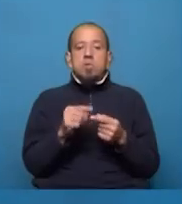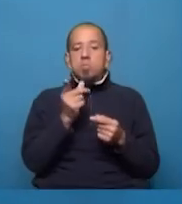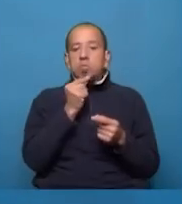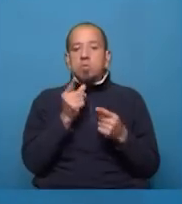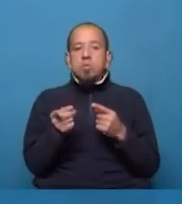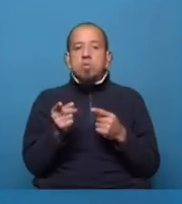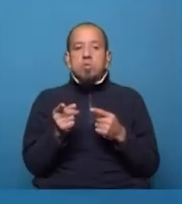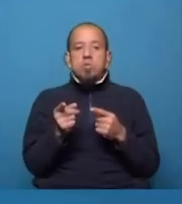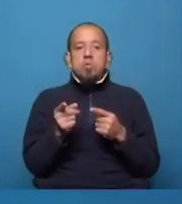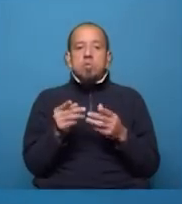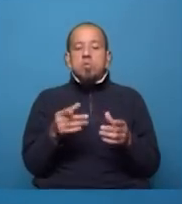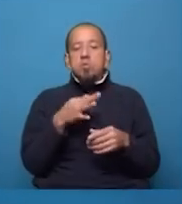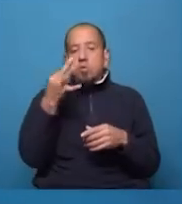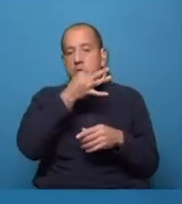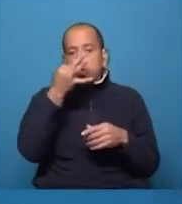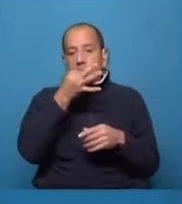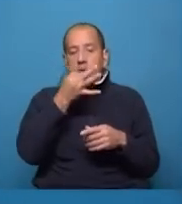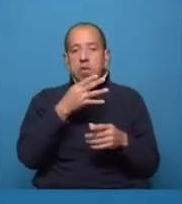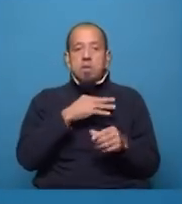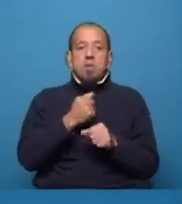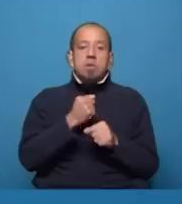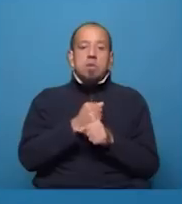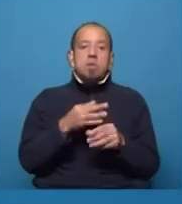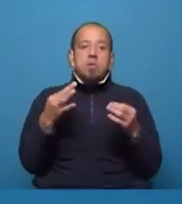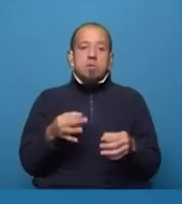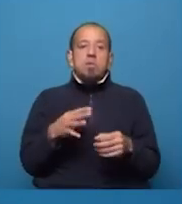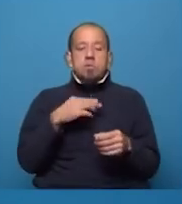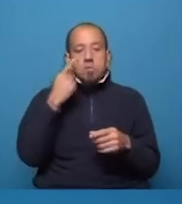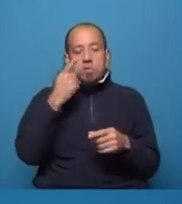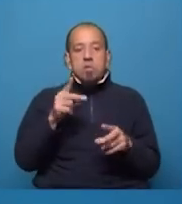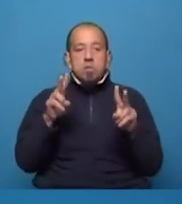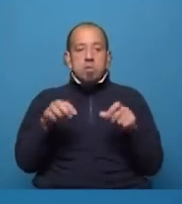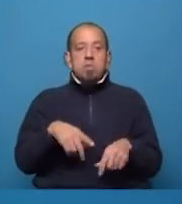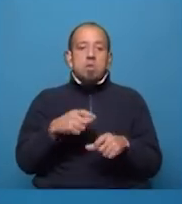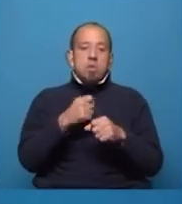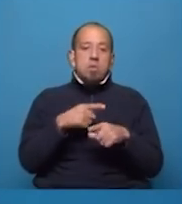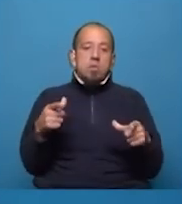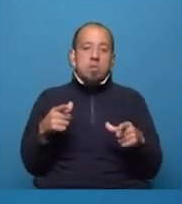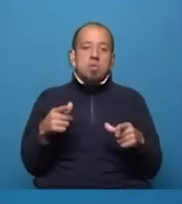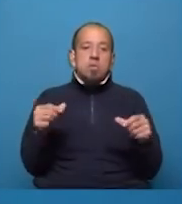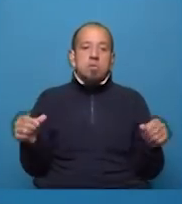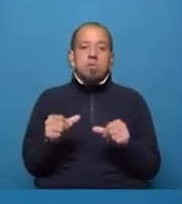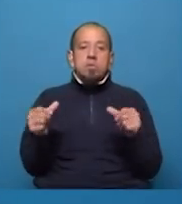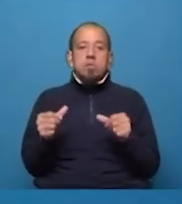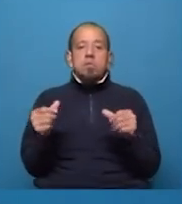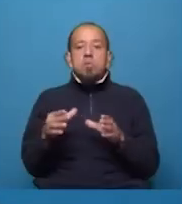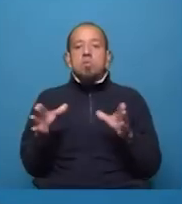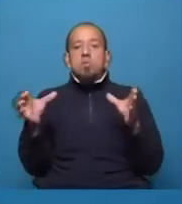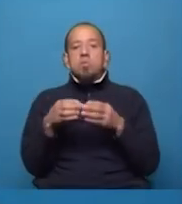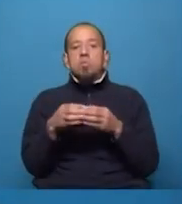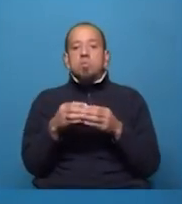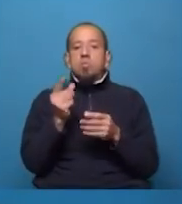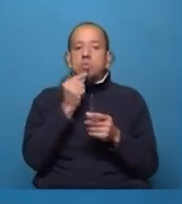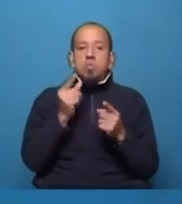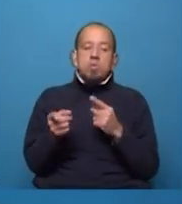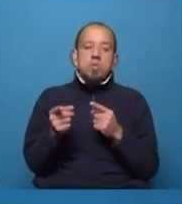sobre todo en drogas trabajaban muy bien vieron el tema lavado y se armaron equipos Donde había policías